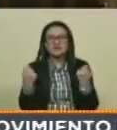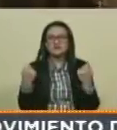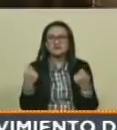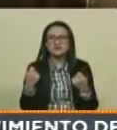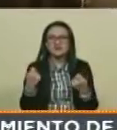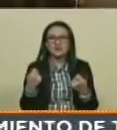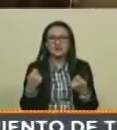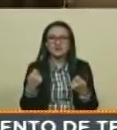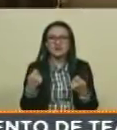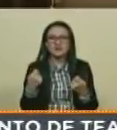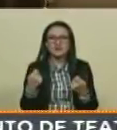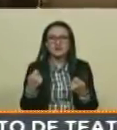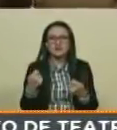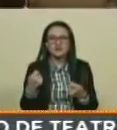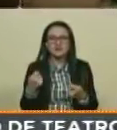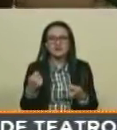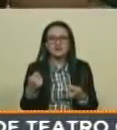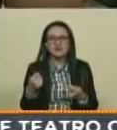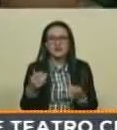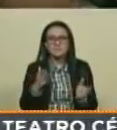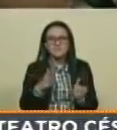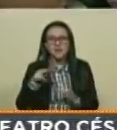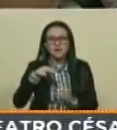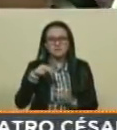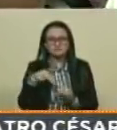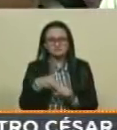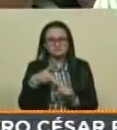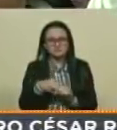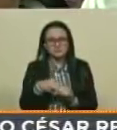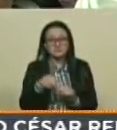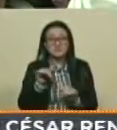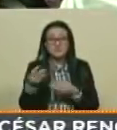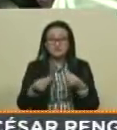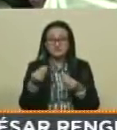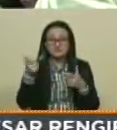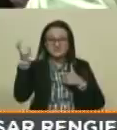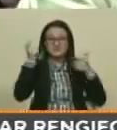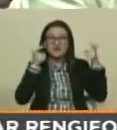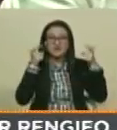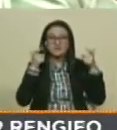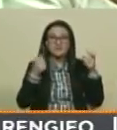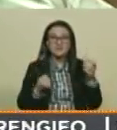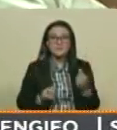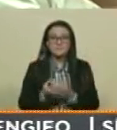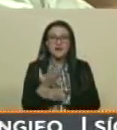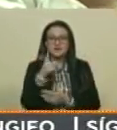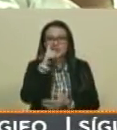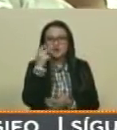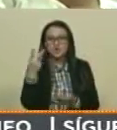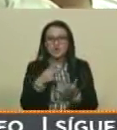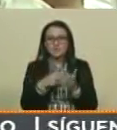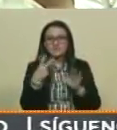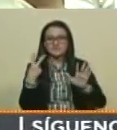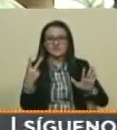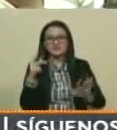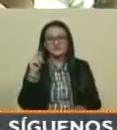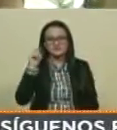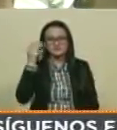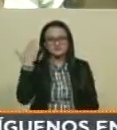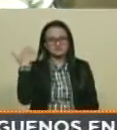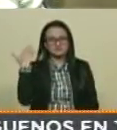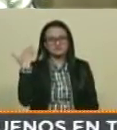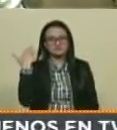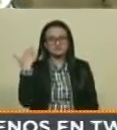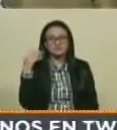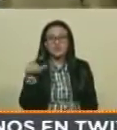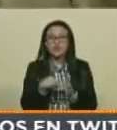de nacionalización petrolera que hizo el presidente Chávez en mayo del año 2007, si mal no me equivoco, en